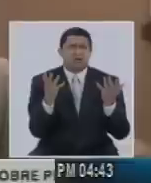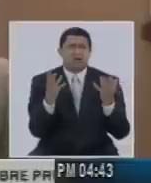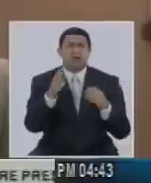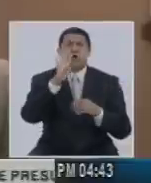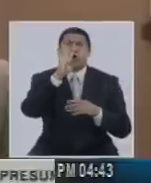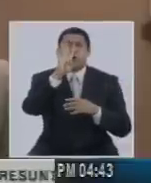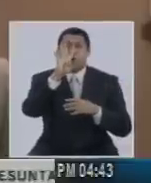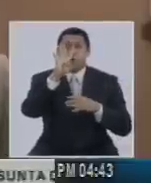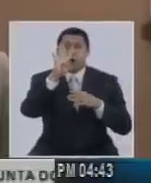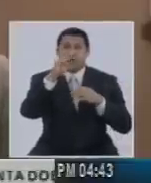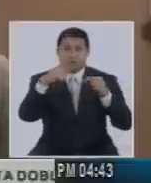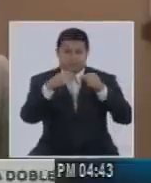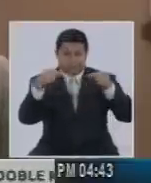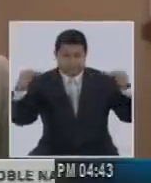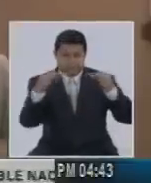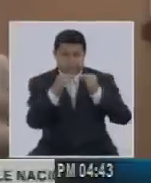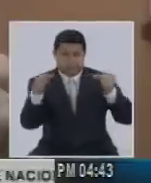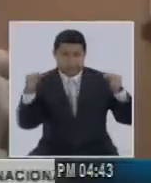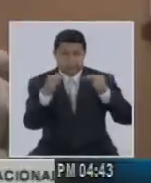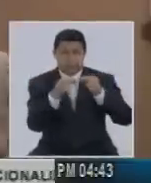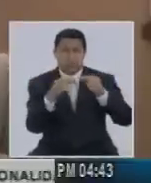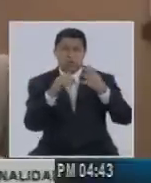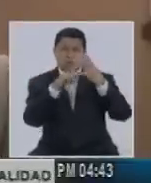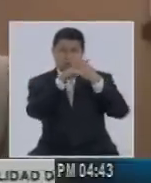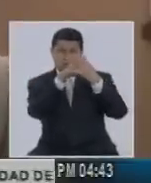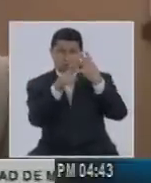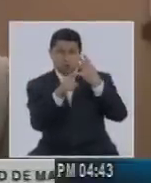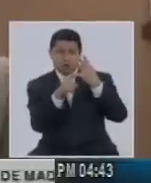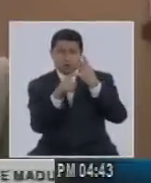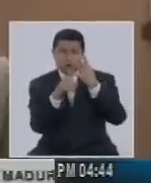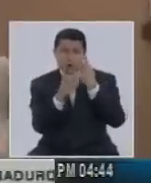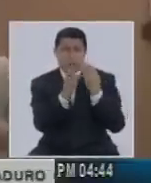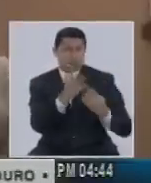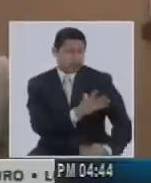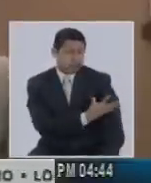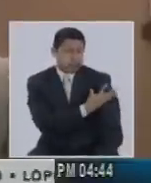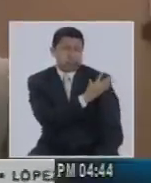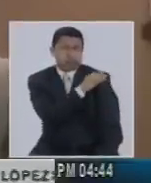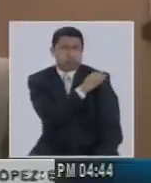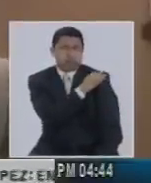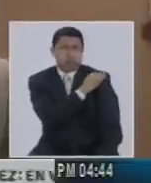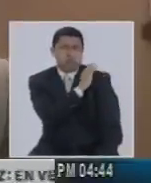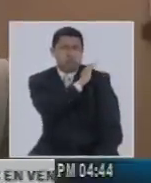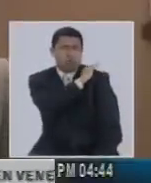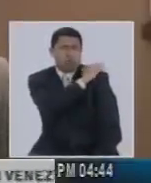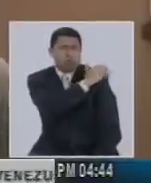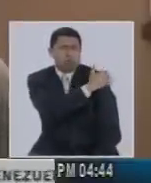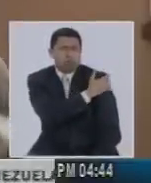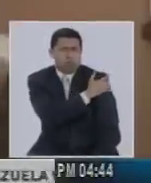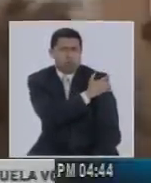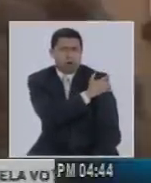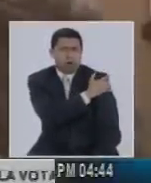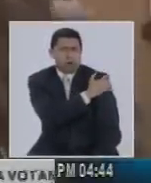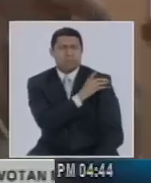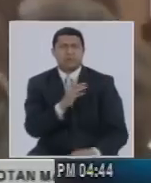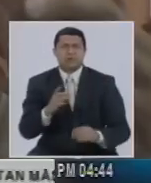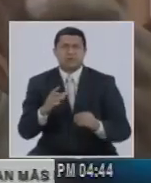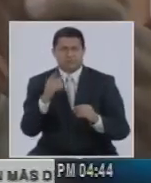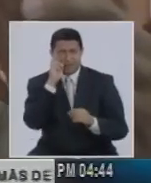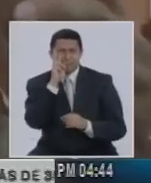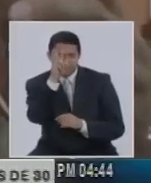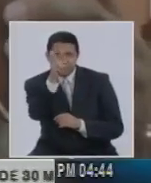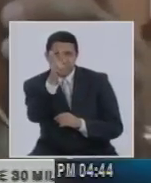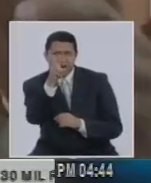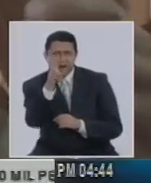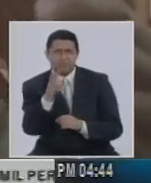cuatro tendones que se unen en el hombro, cubriendo, tapando la cabeza del húmero. So, aquí si